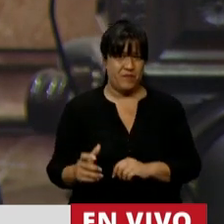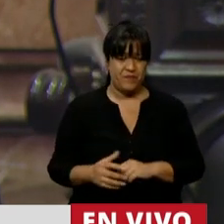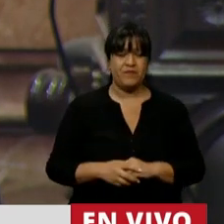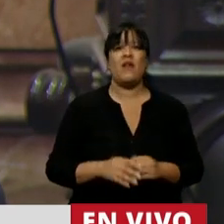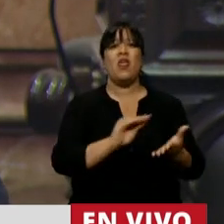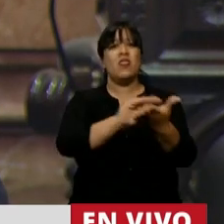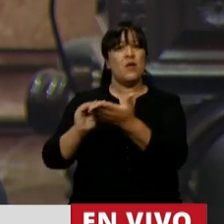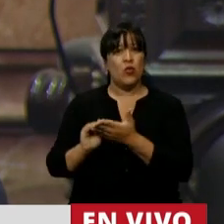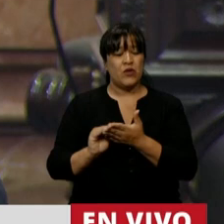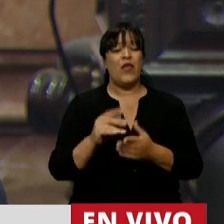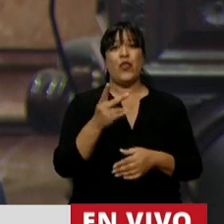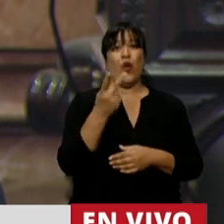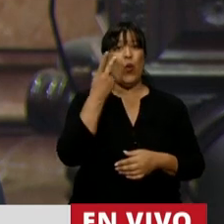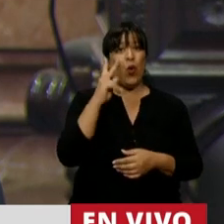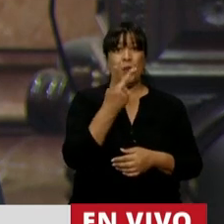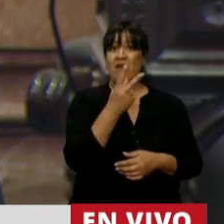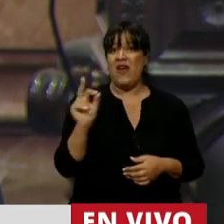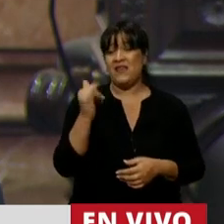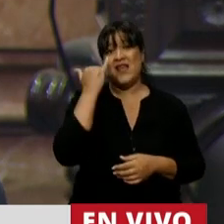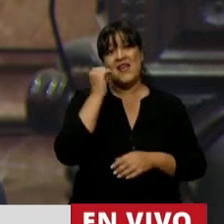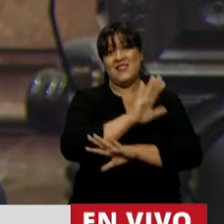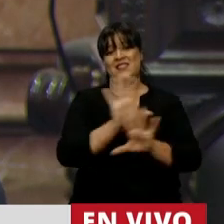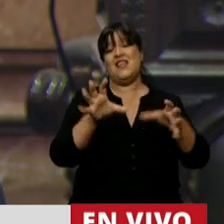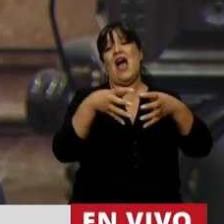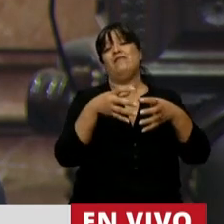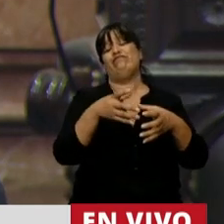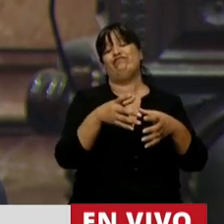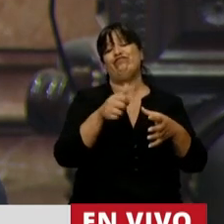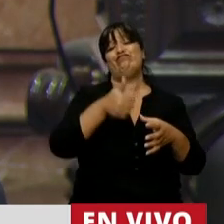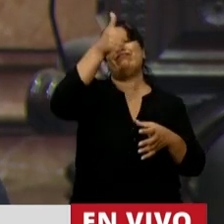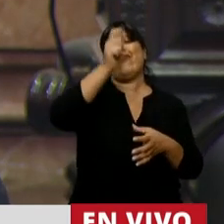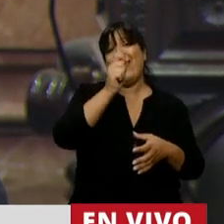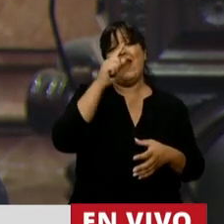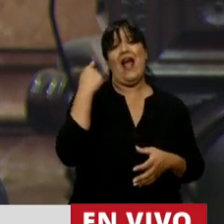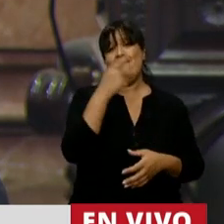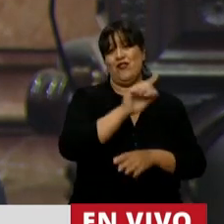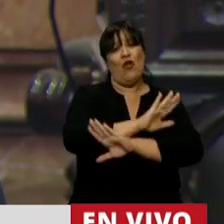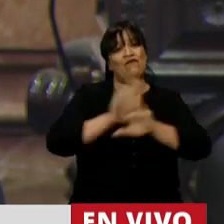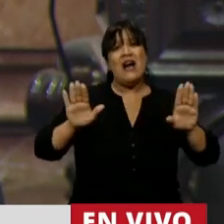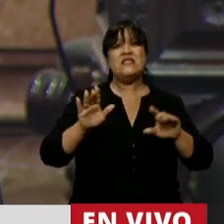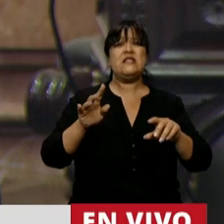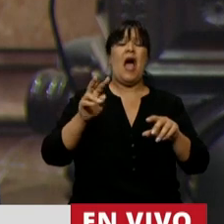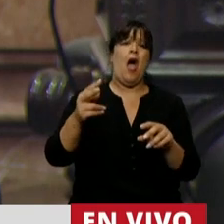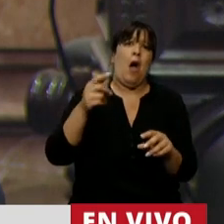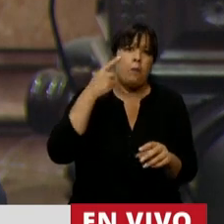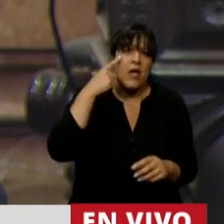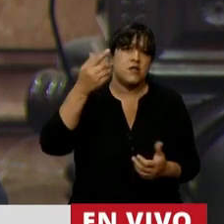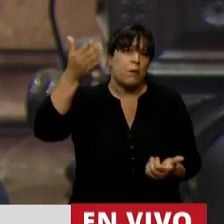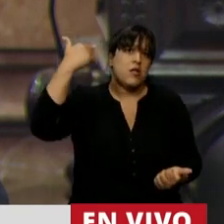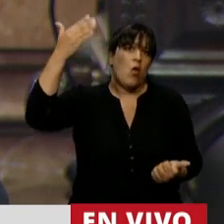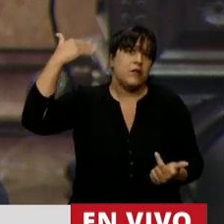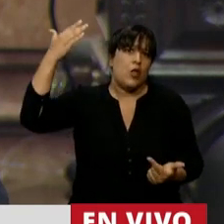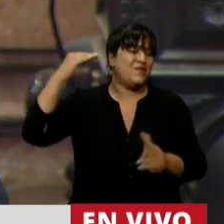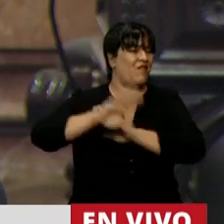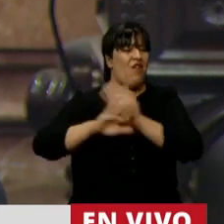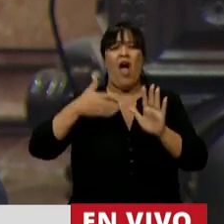diputados, el 2020 ya es de ustedes, ya es de Alberto Fernández. Dejen de mirar el pasado, ya no pueden